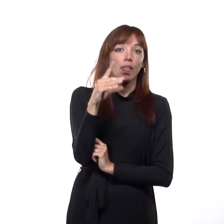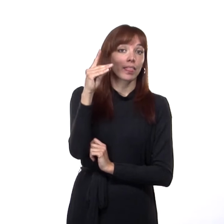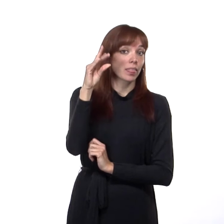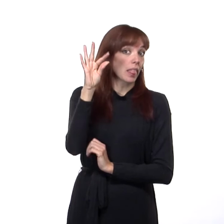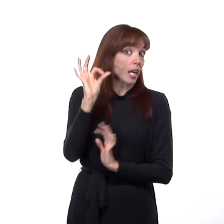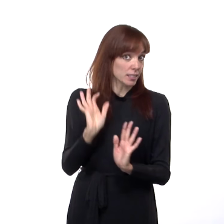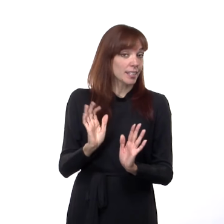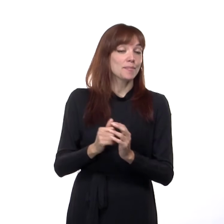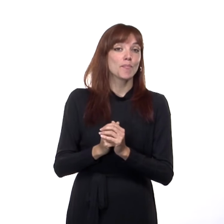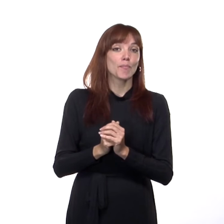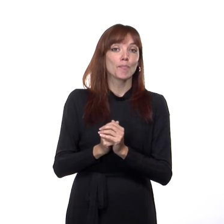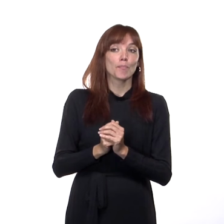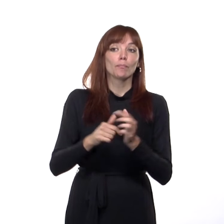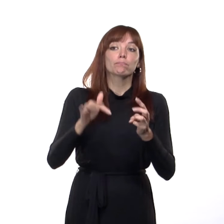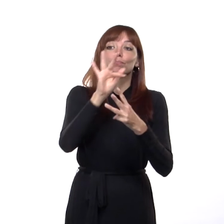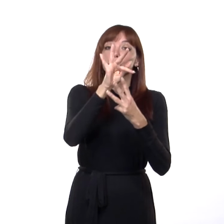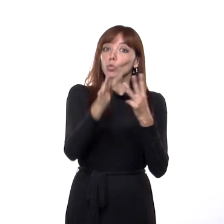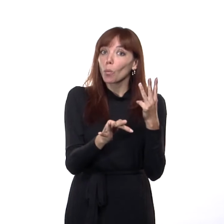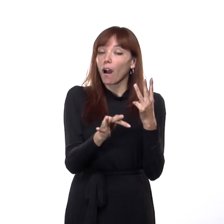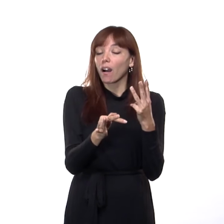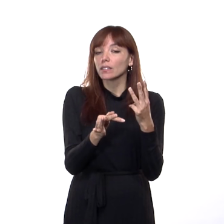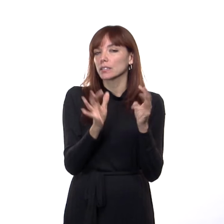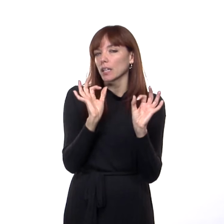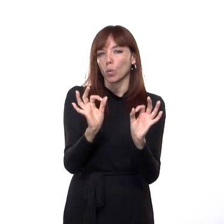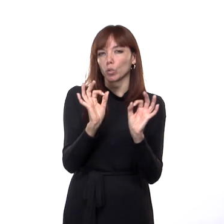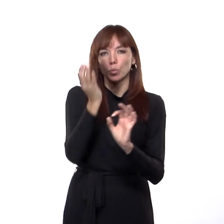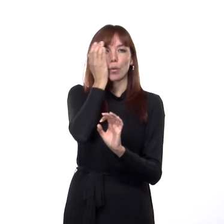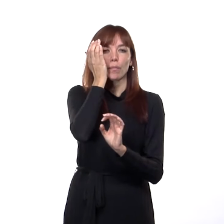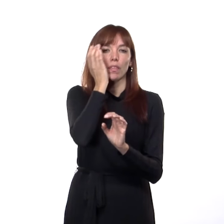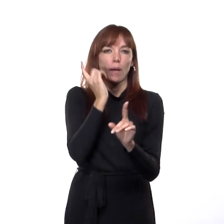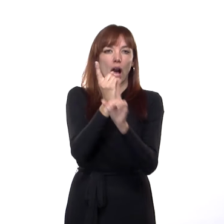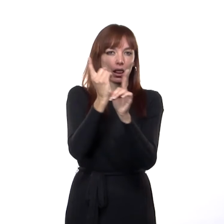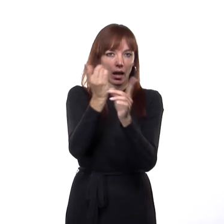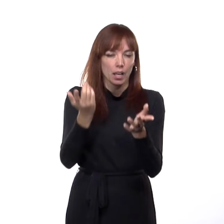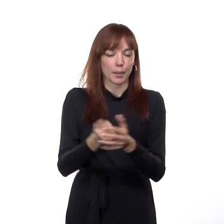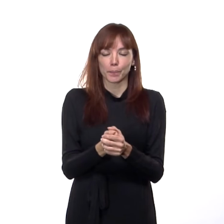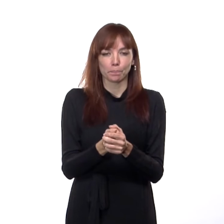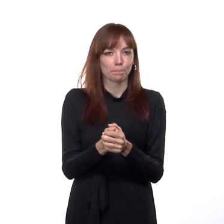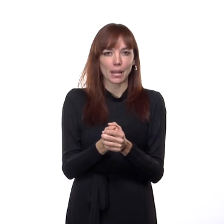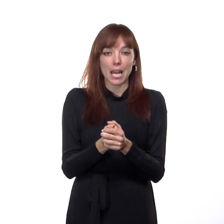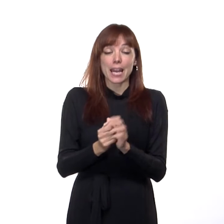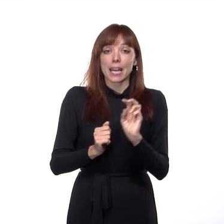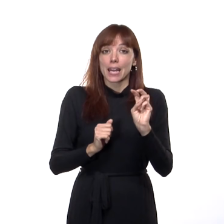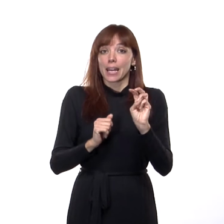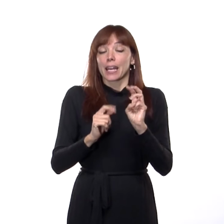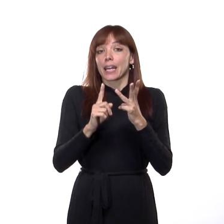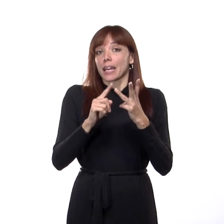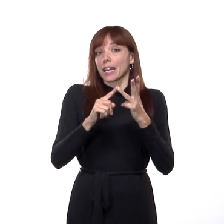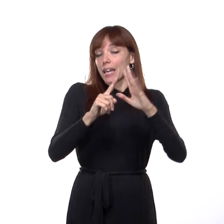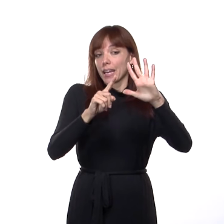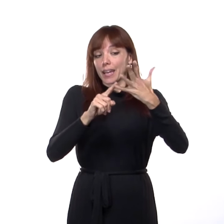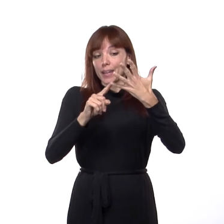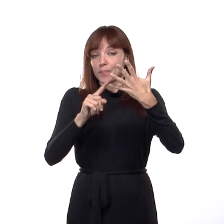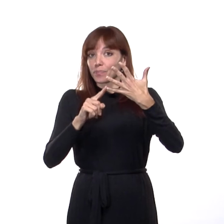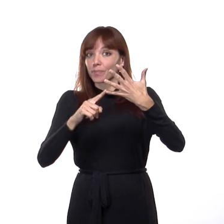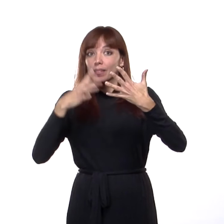pues la suma de las dos cosas lo más probable es que sea un ciberataque el tercer y el quinto pilar sería